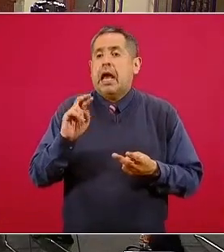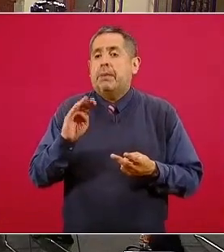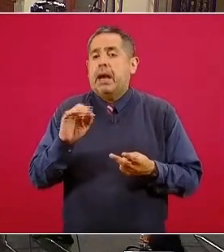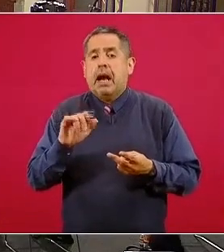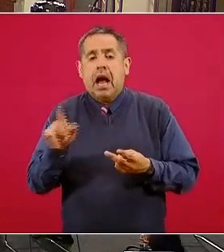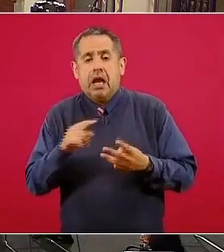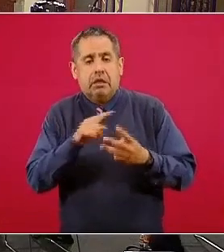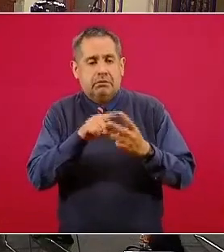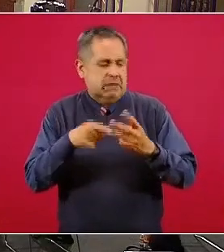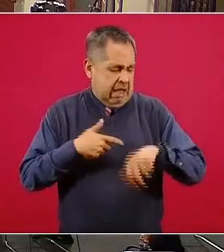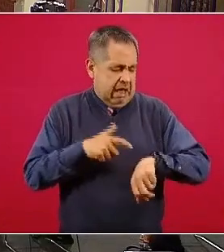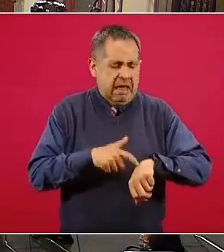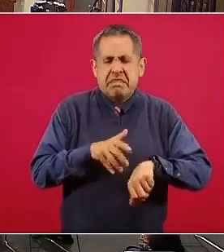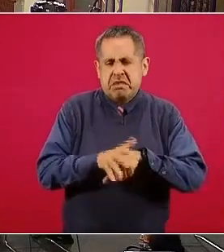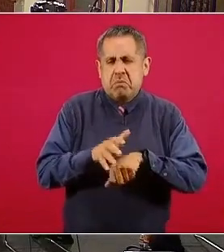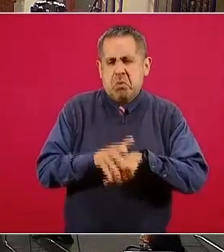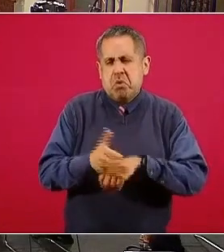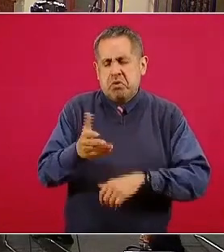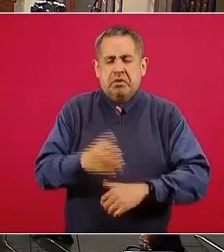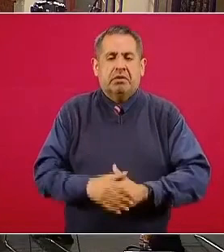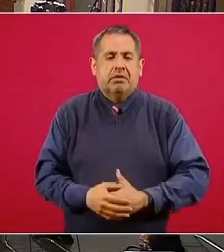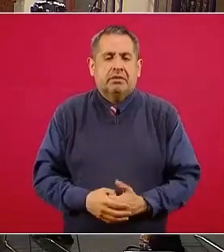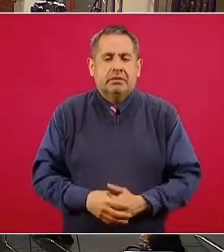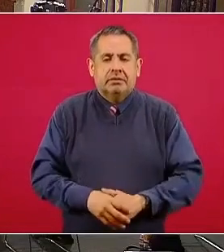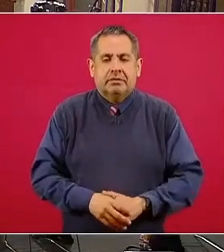Vámonos, hay tiempo.